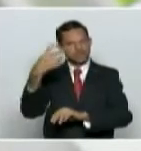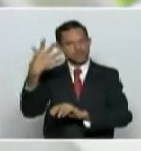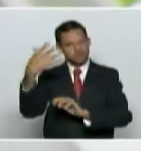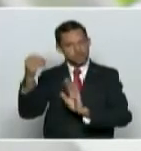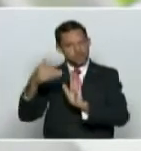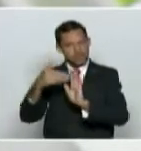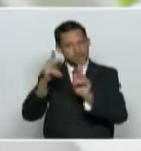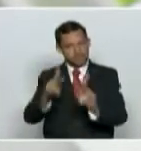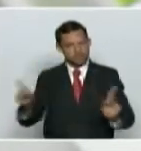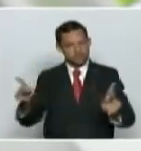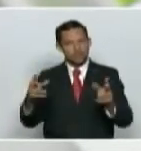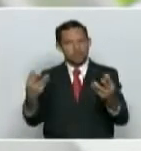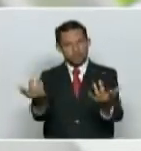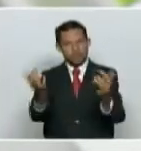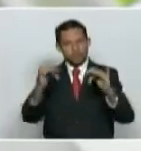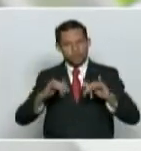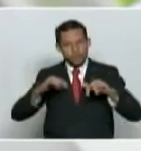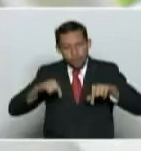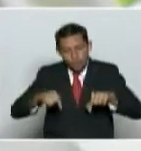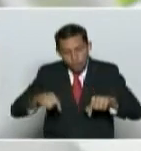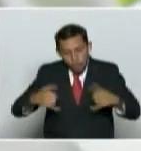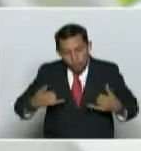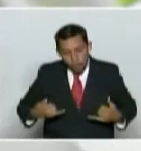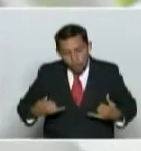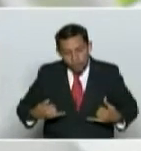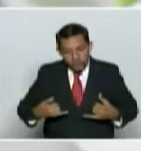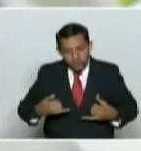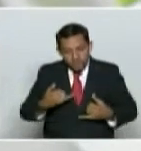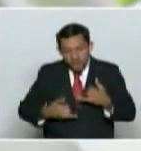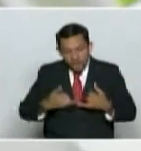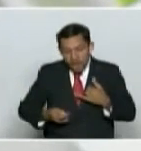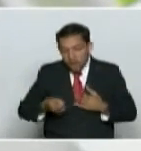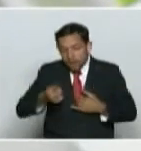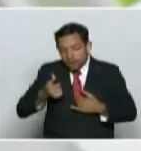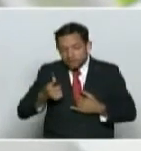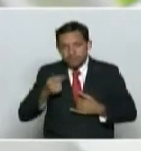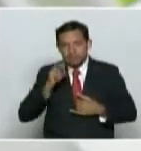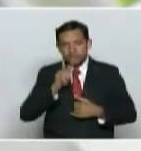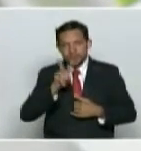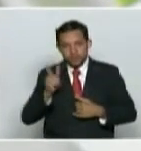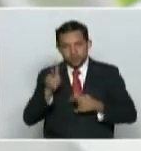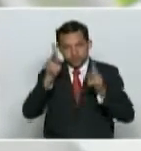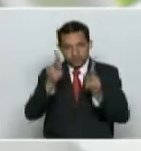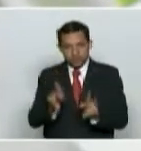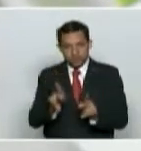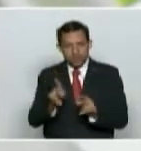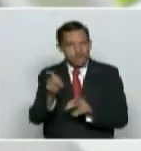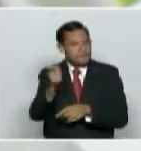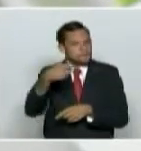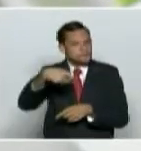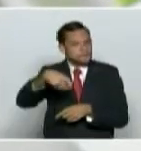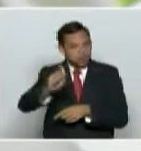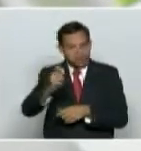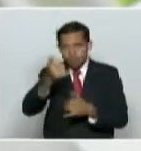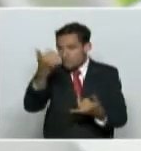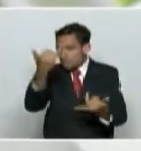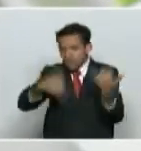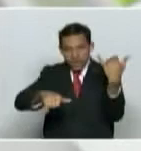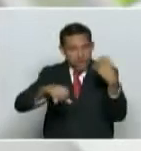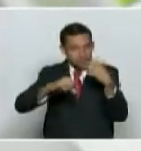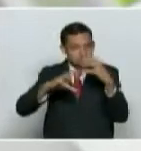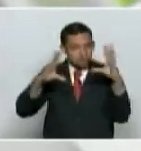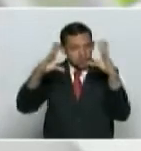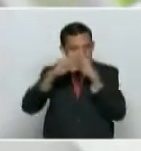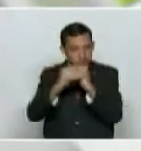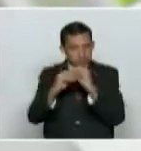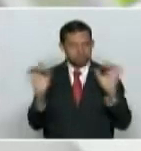400 personas, hemos sacado a hoy, en la semifinal, 22 personas, para luego, en una gran final, en una noche de gala,